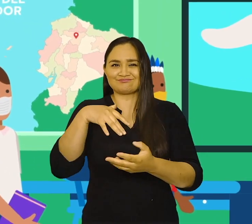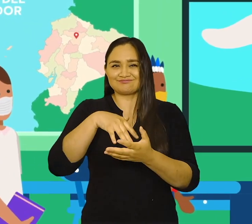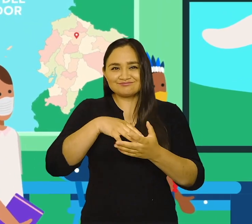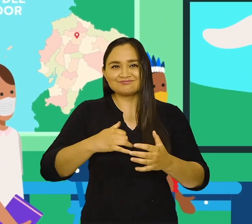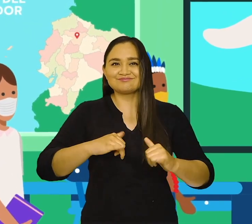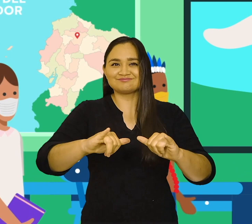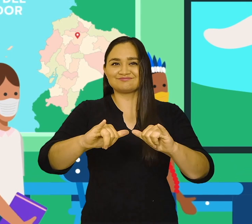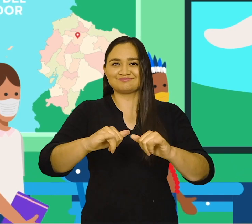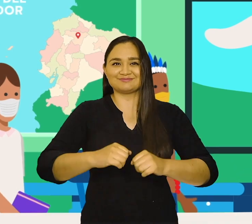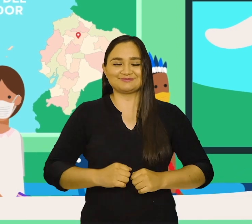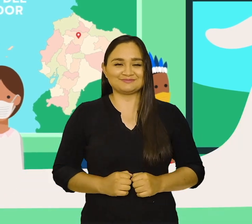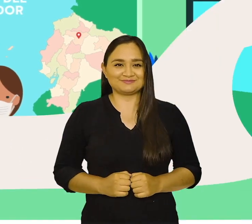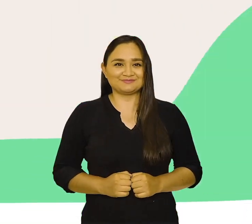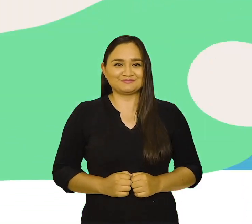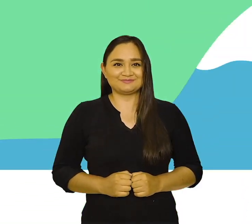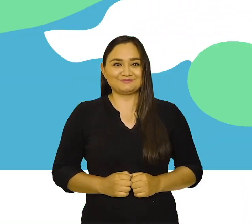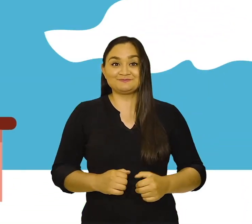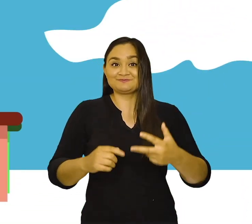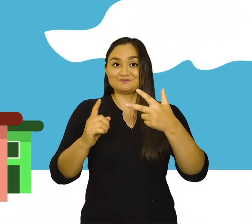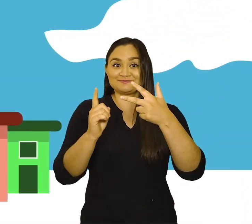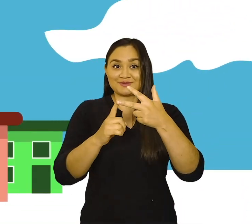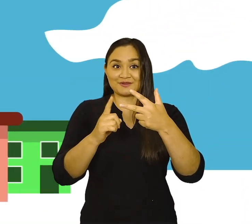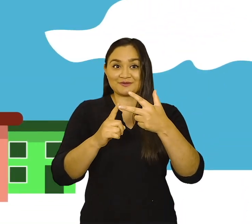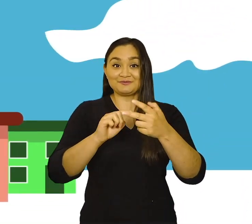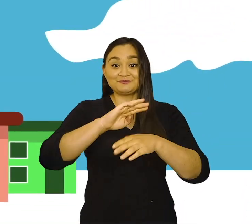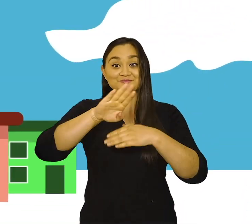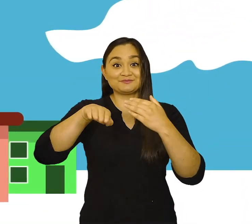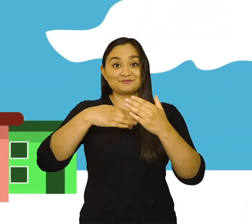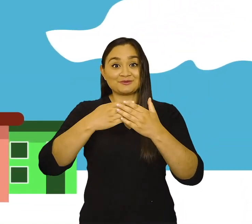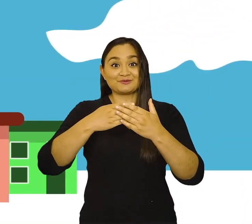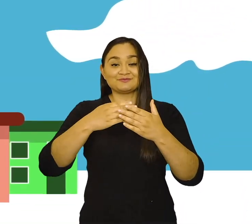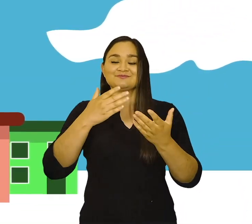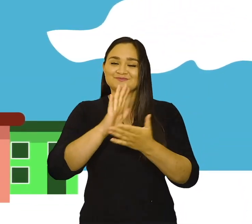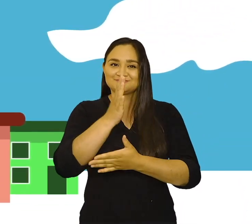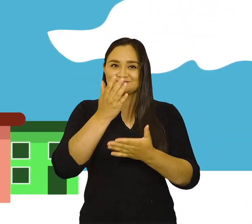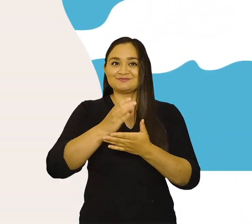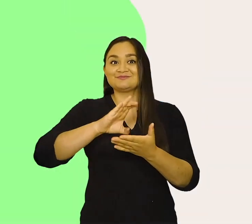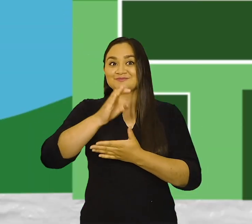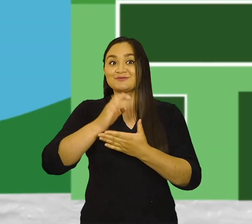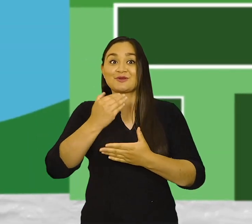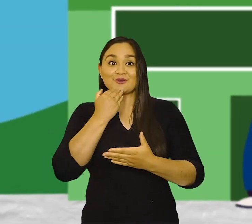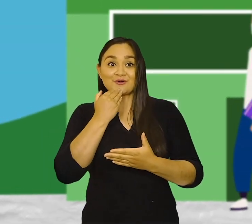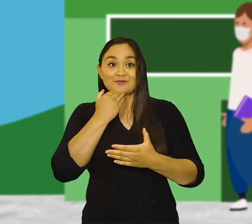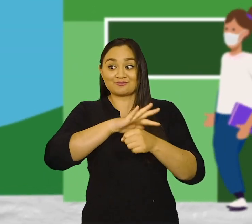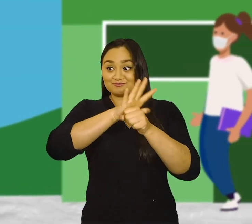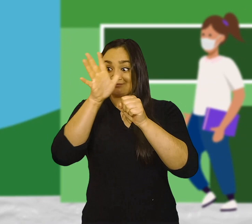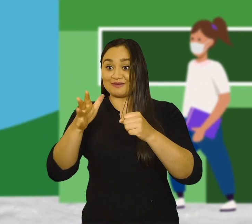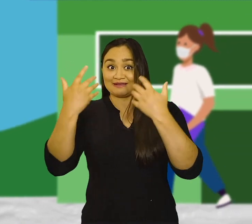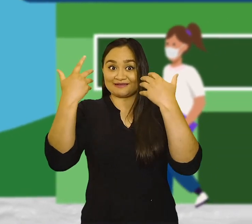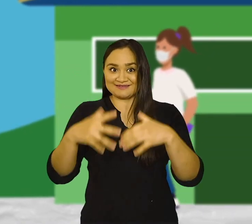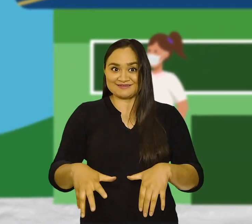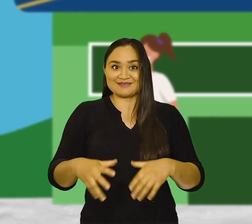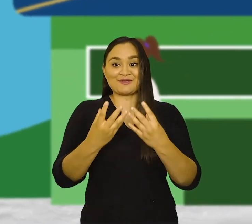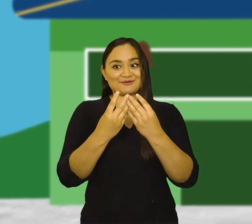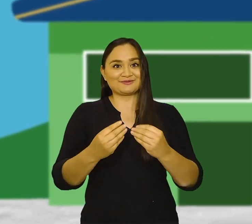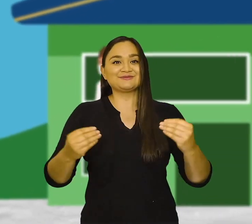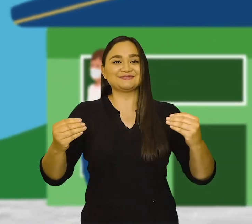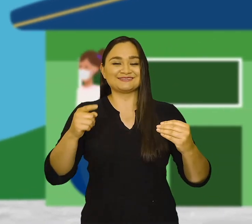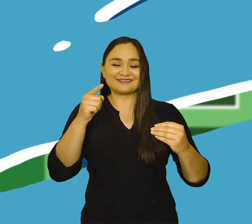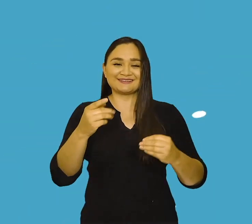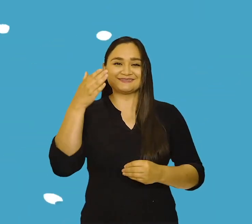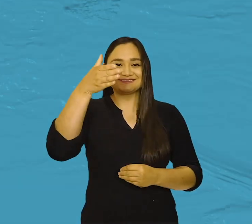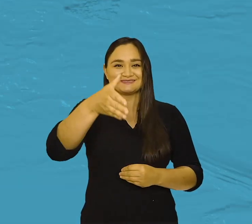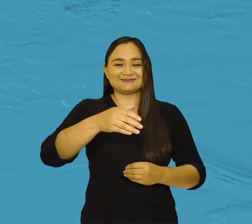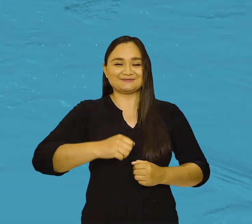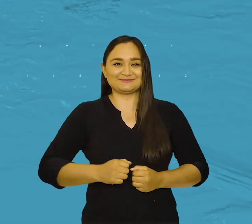nadie se quede fuera del sistema educativo. Fase 3. Iniciará cuando se declare superada la emergencia